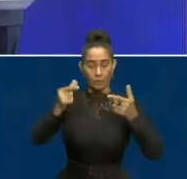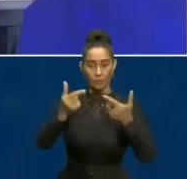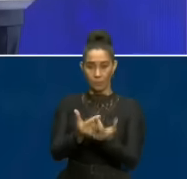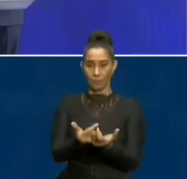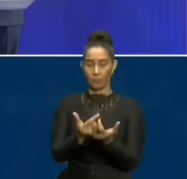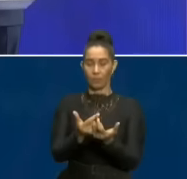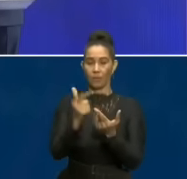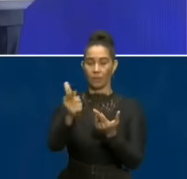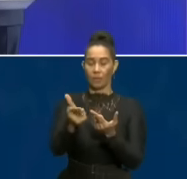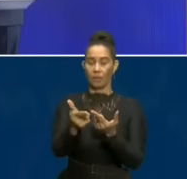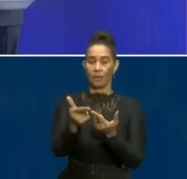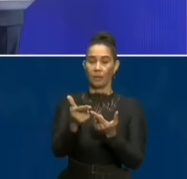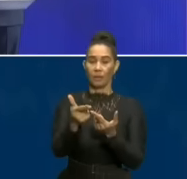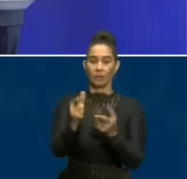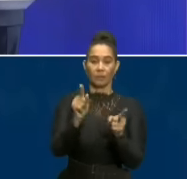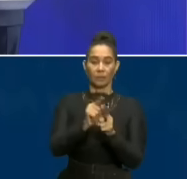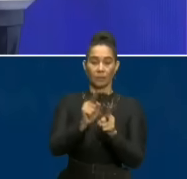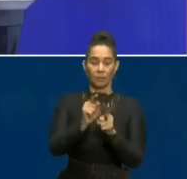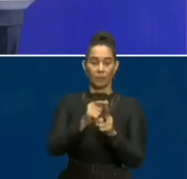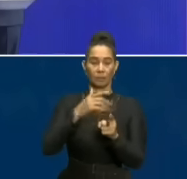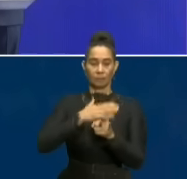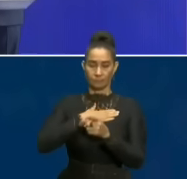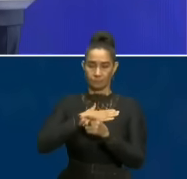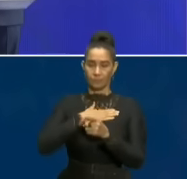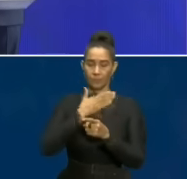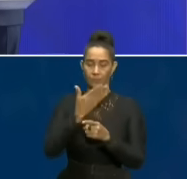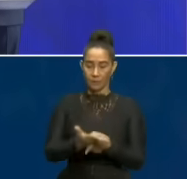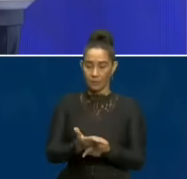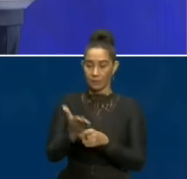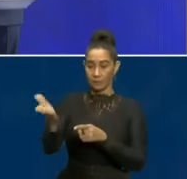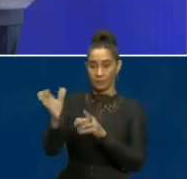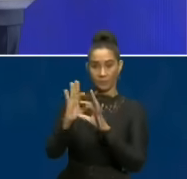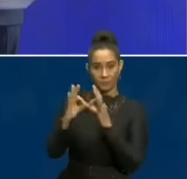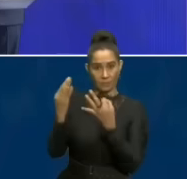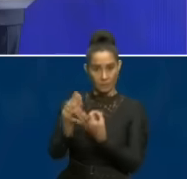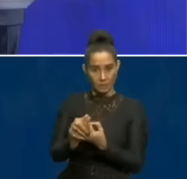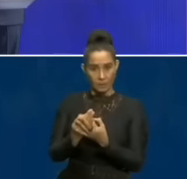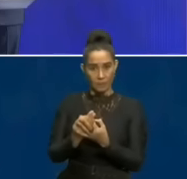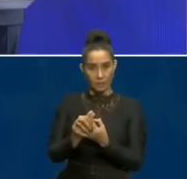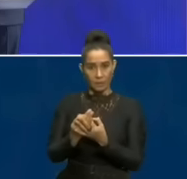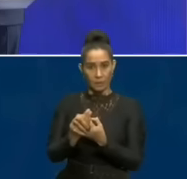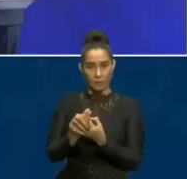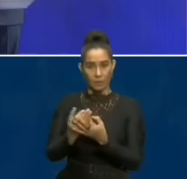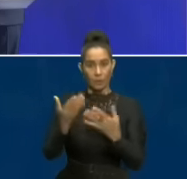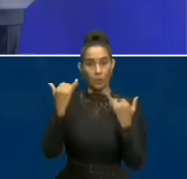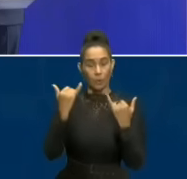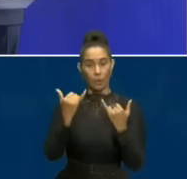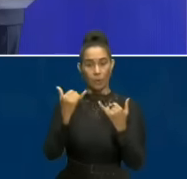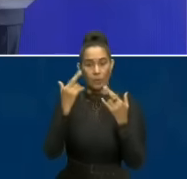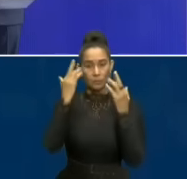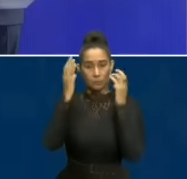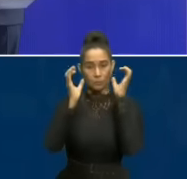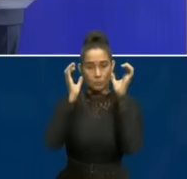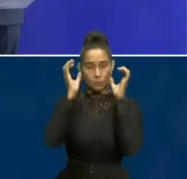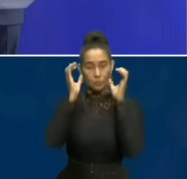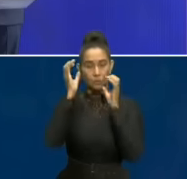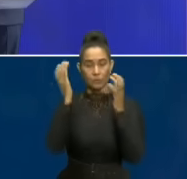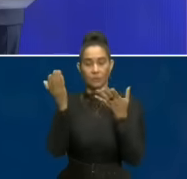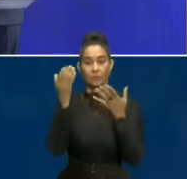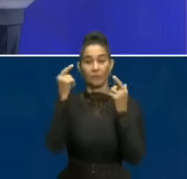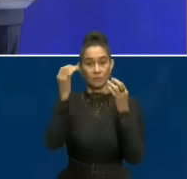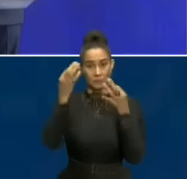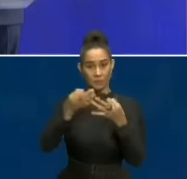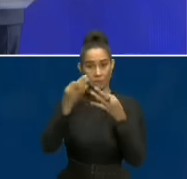deber cumplido, pero de mi parte y quizá de parte de esa familia, ojalá en su conciencia y sé que así